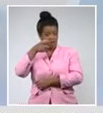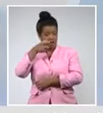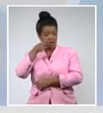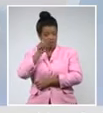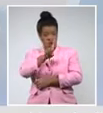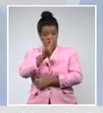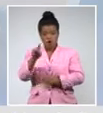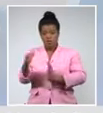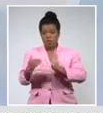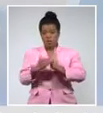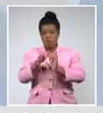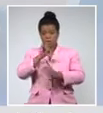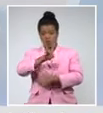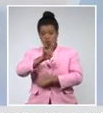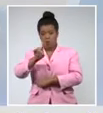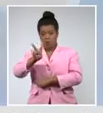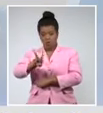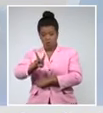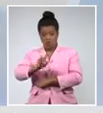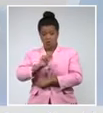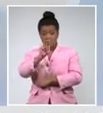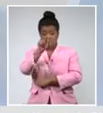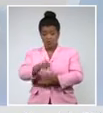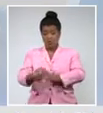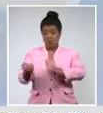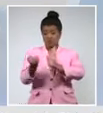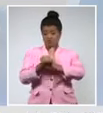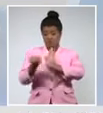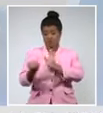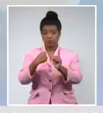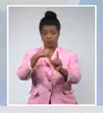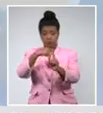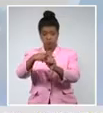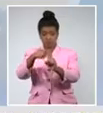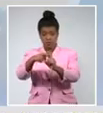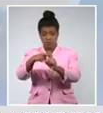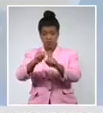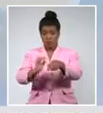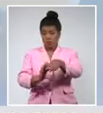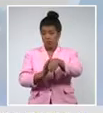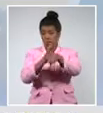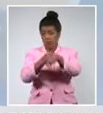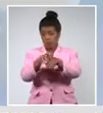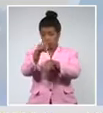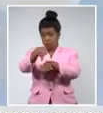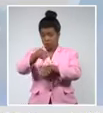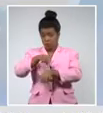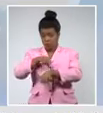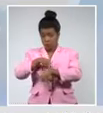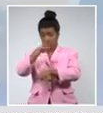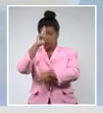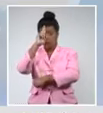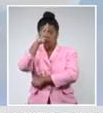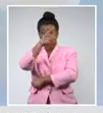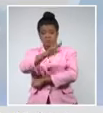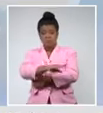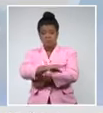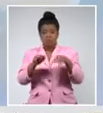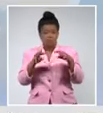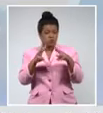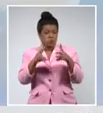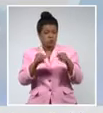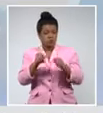11.992 y activos confirmados con COVID positivo ingresados en nuestros hospitales